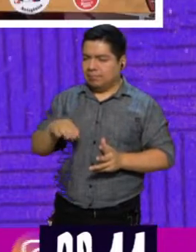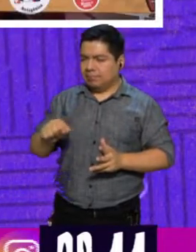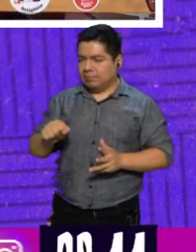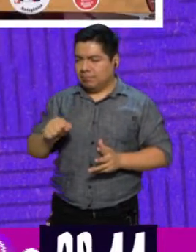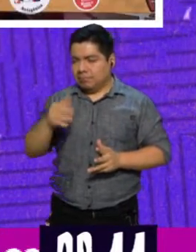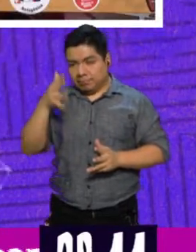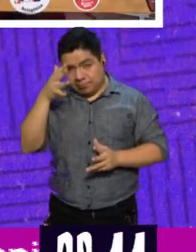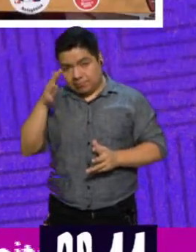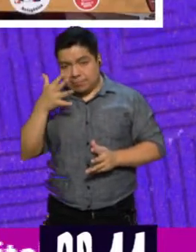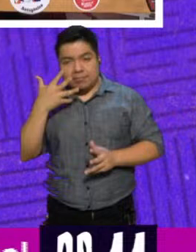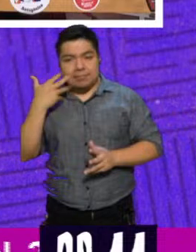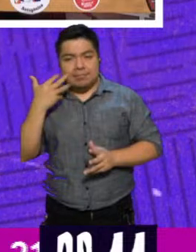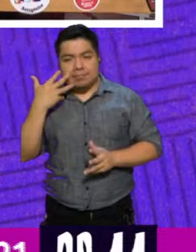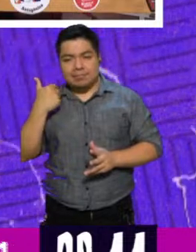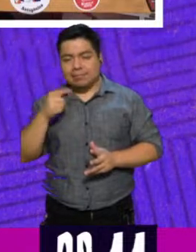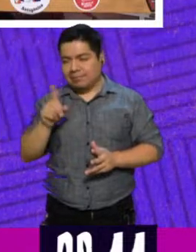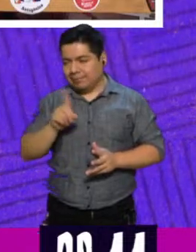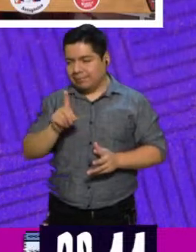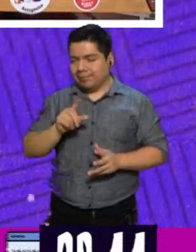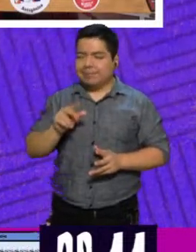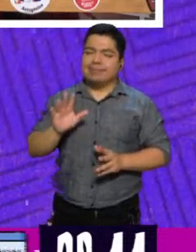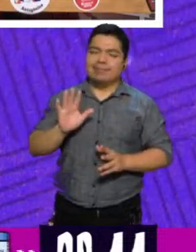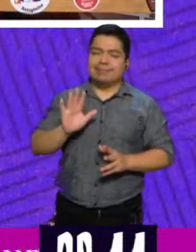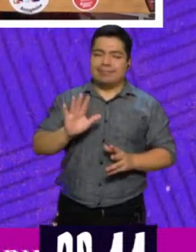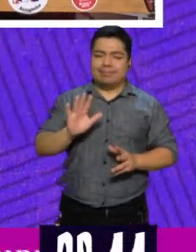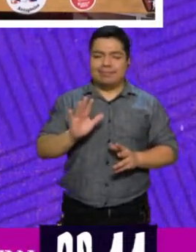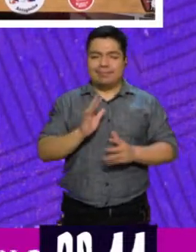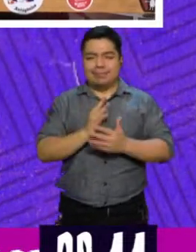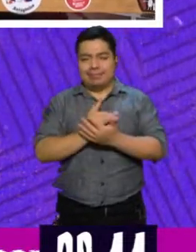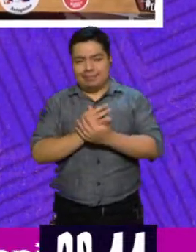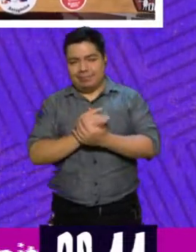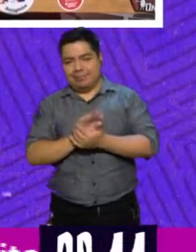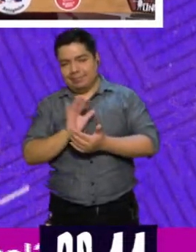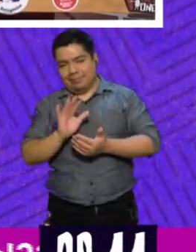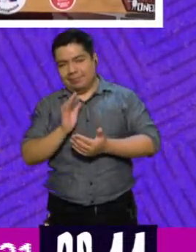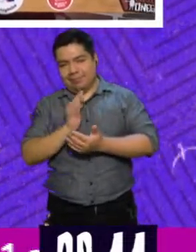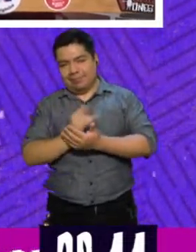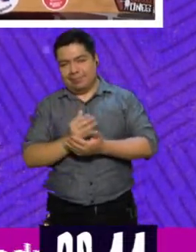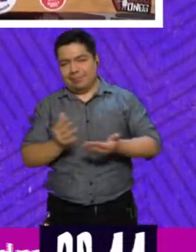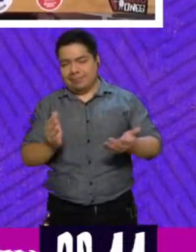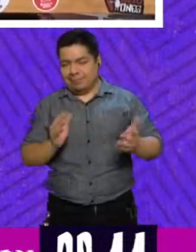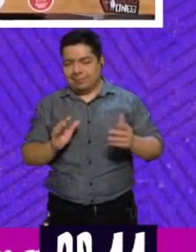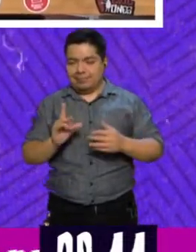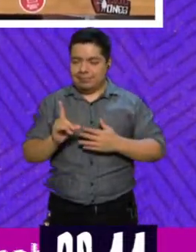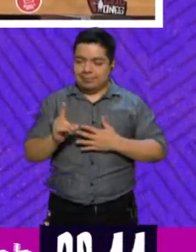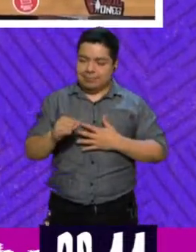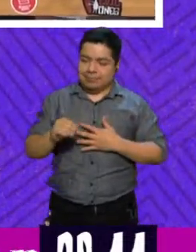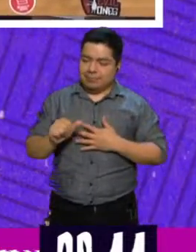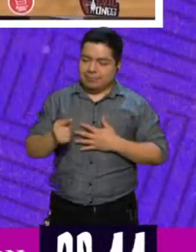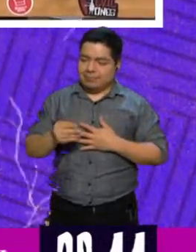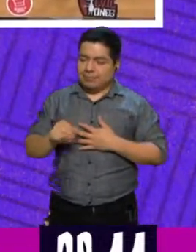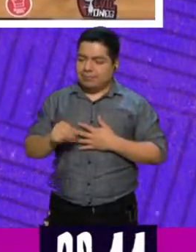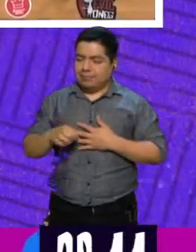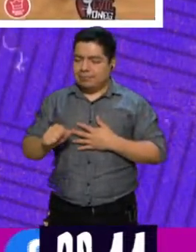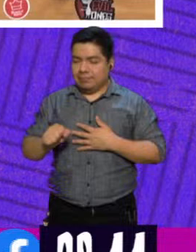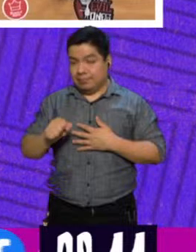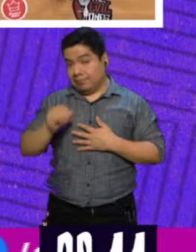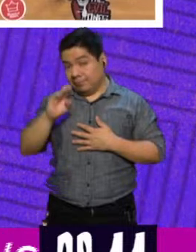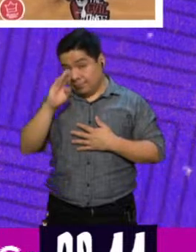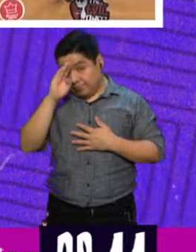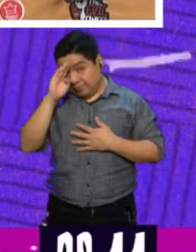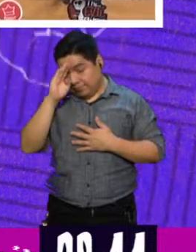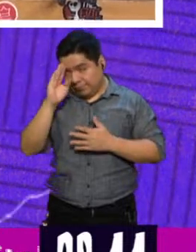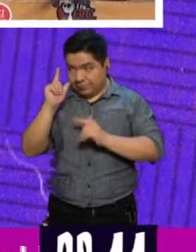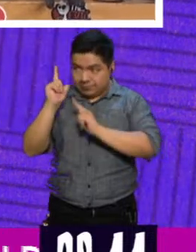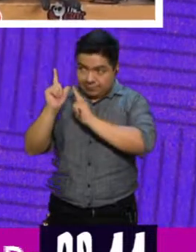estamos así le pusieron hablando? Ay, al gato. espérame, ahí vamos. Demóstenes el pensador, el